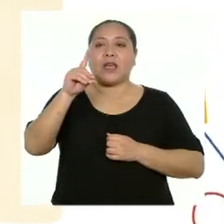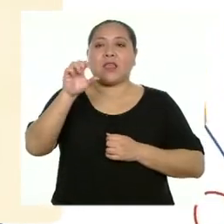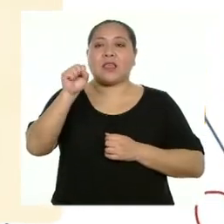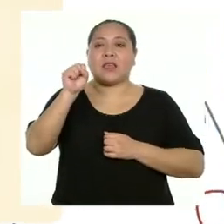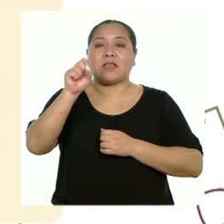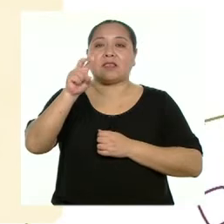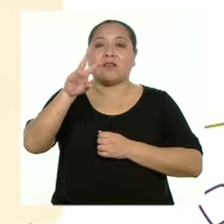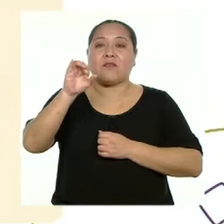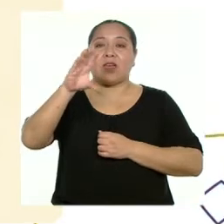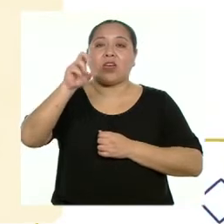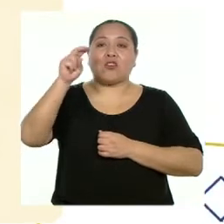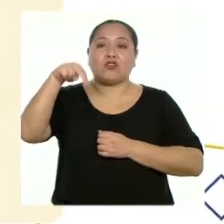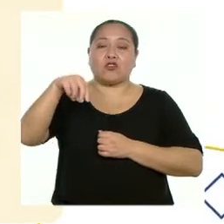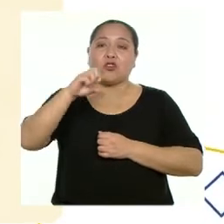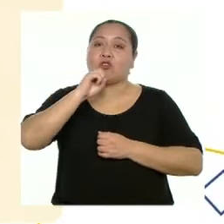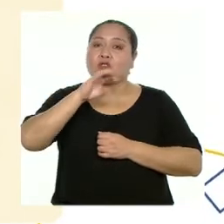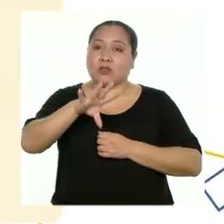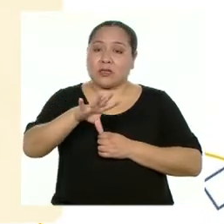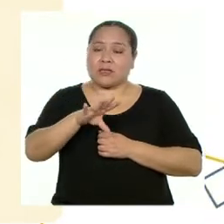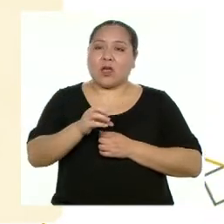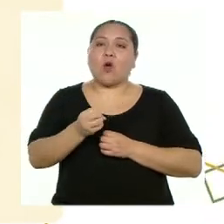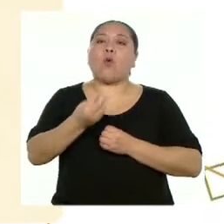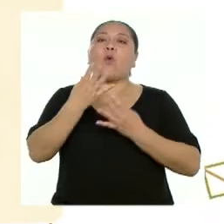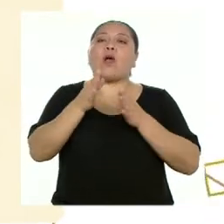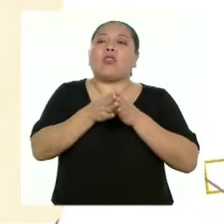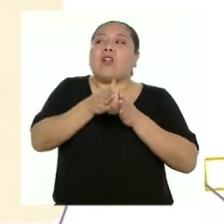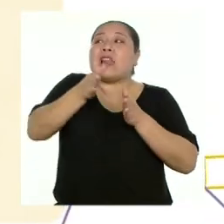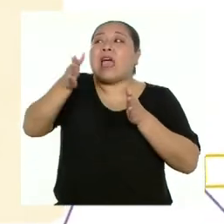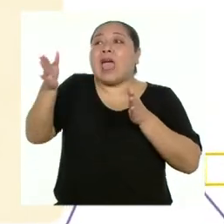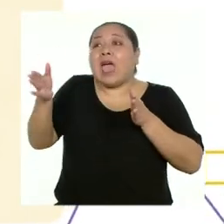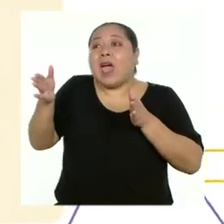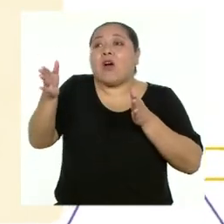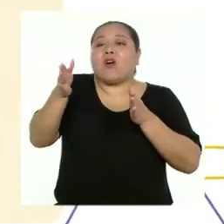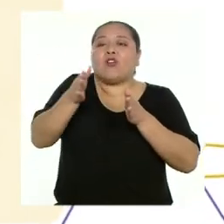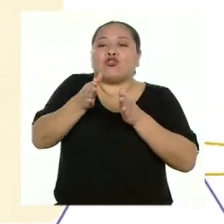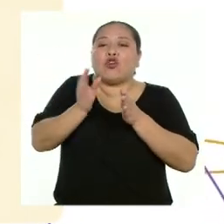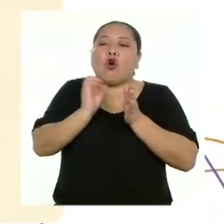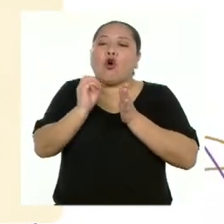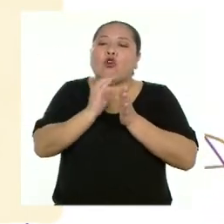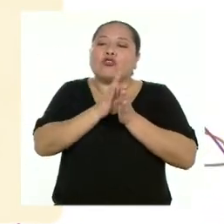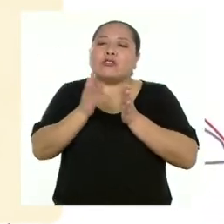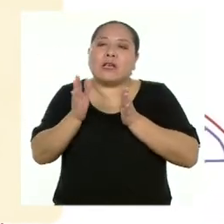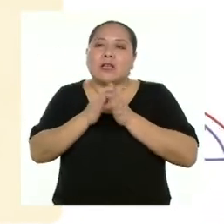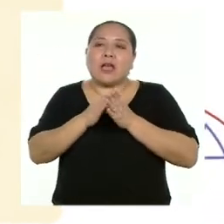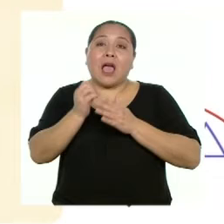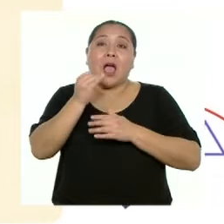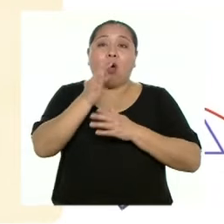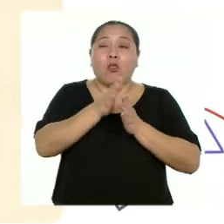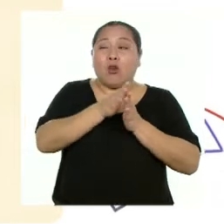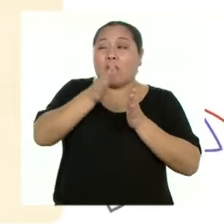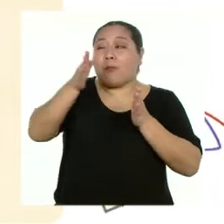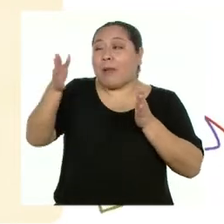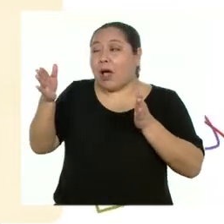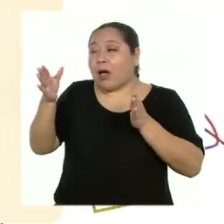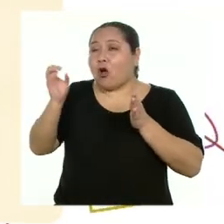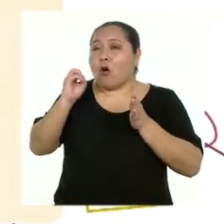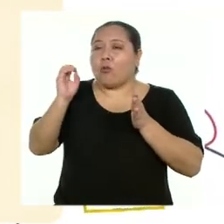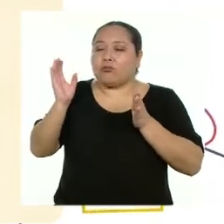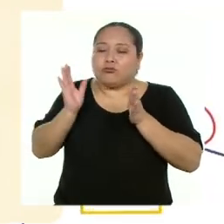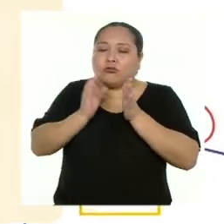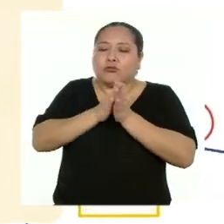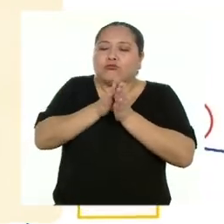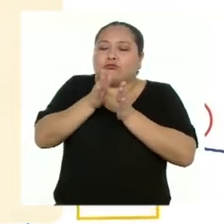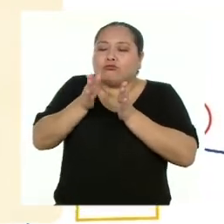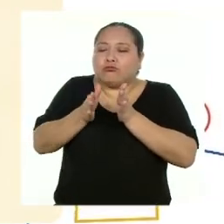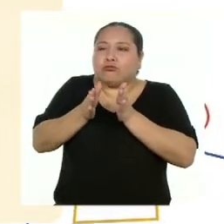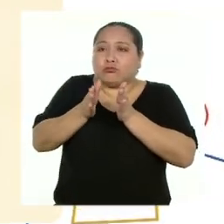estándar nos indica qué tanto se alejan los datos con respecto a 2,2. Unos se alejan más y otros se alejan menos,